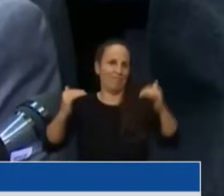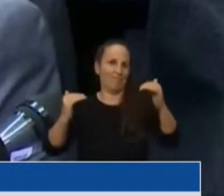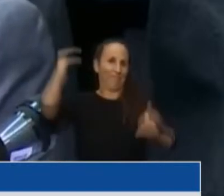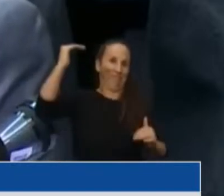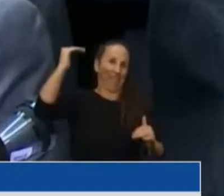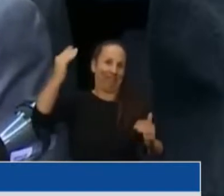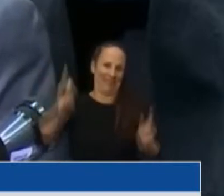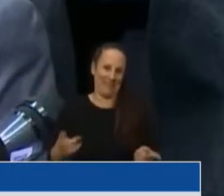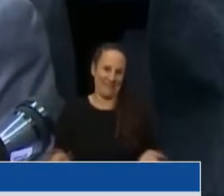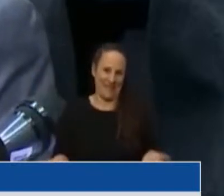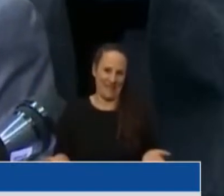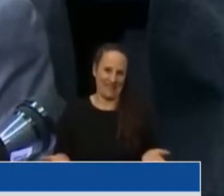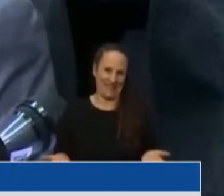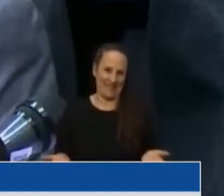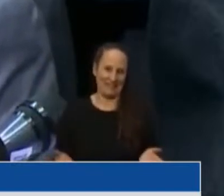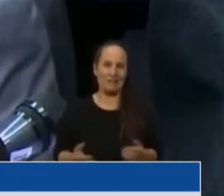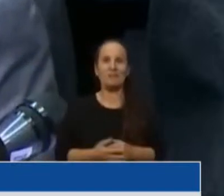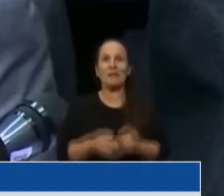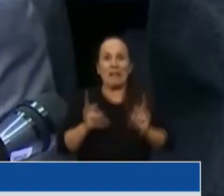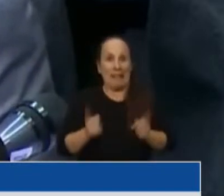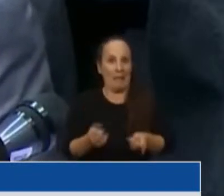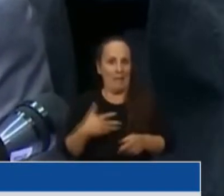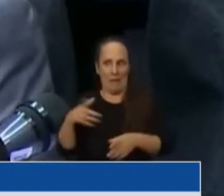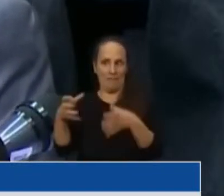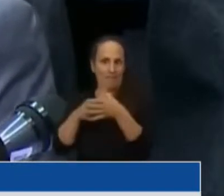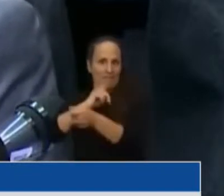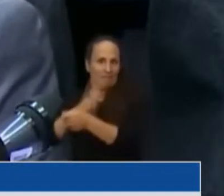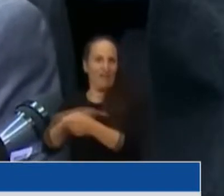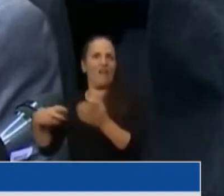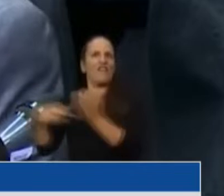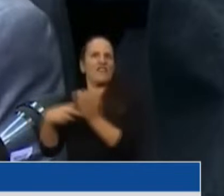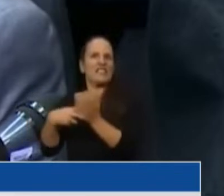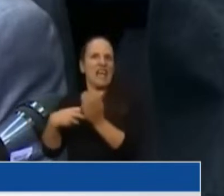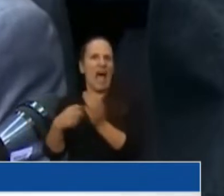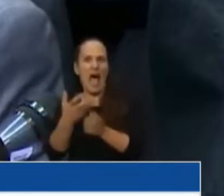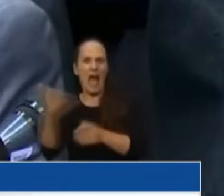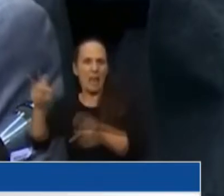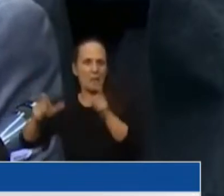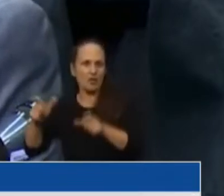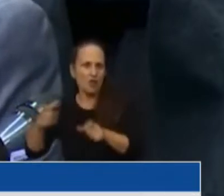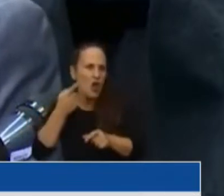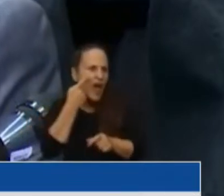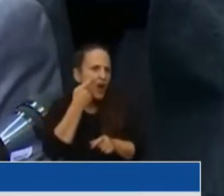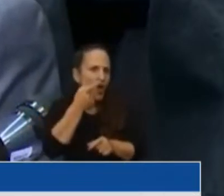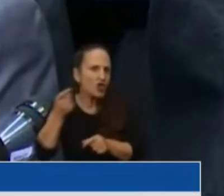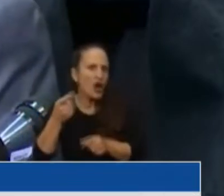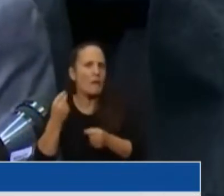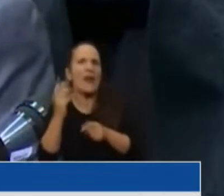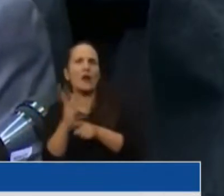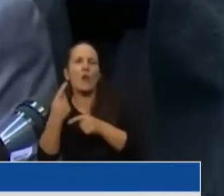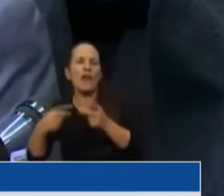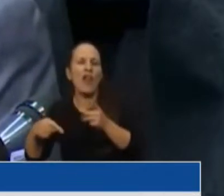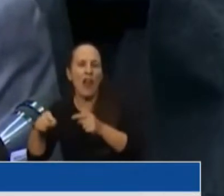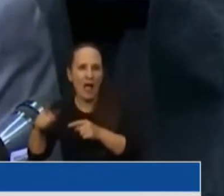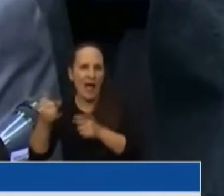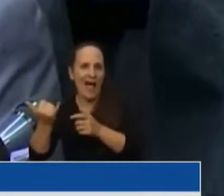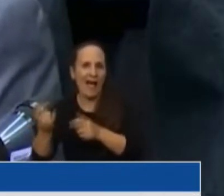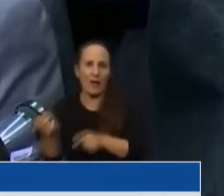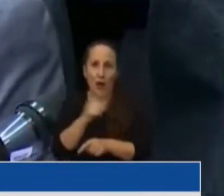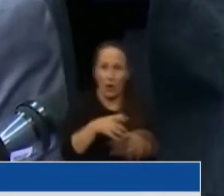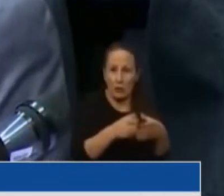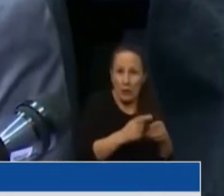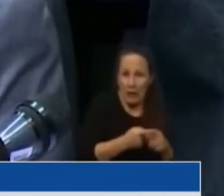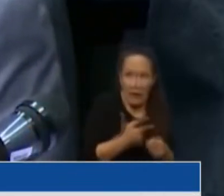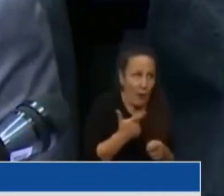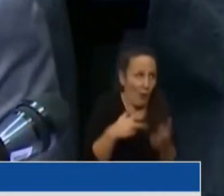costo fenomenal del ejército de fiscales con el que hay que contar para que no se roben las boletas? La